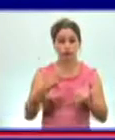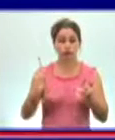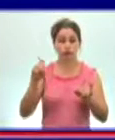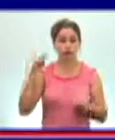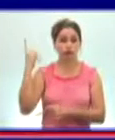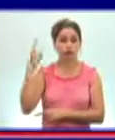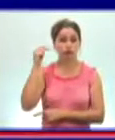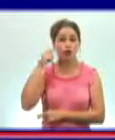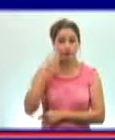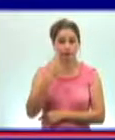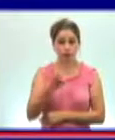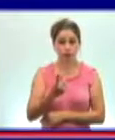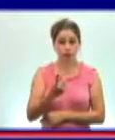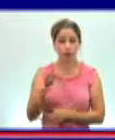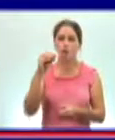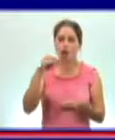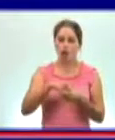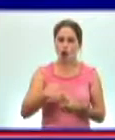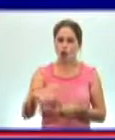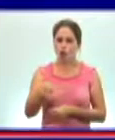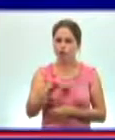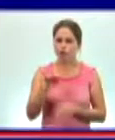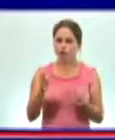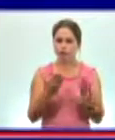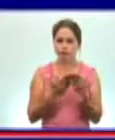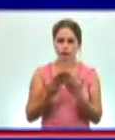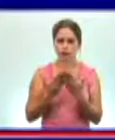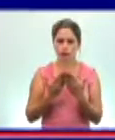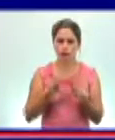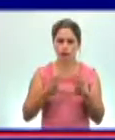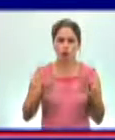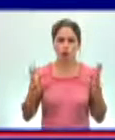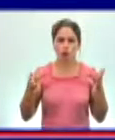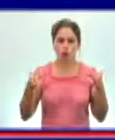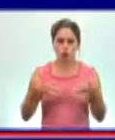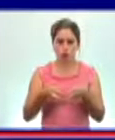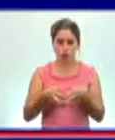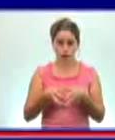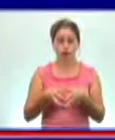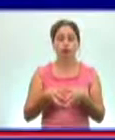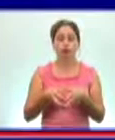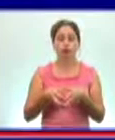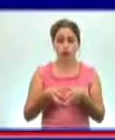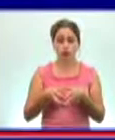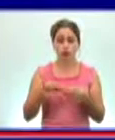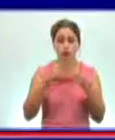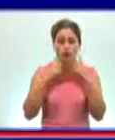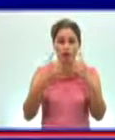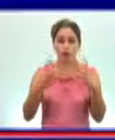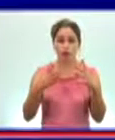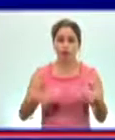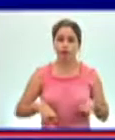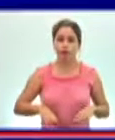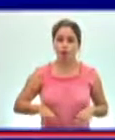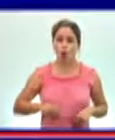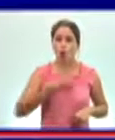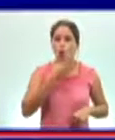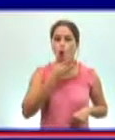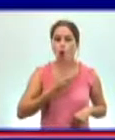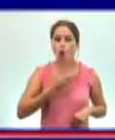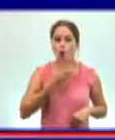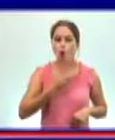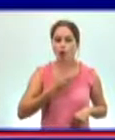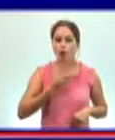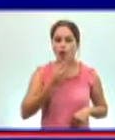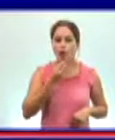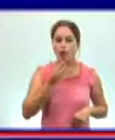porque son componentes de la patria que resulta esencial y que asumen los jóvenes en sentido general. ¿Qué entienden los